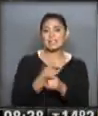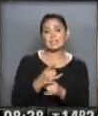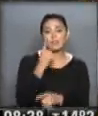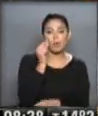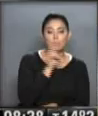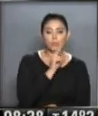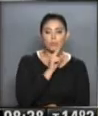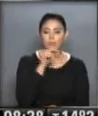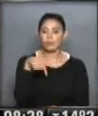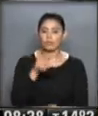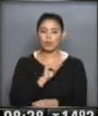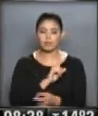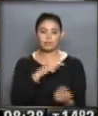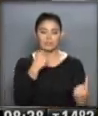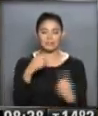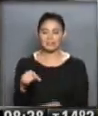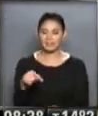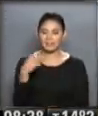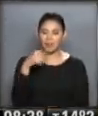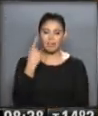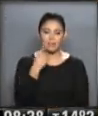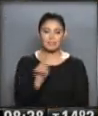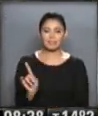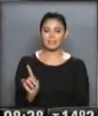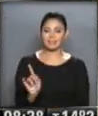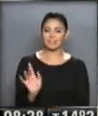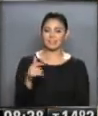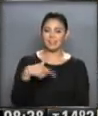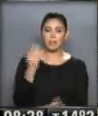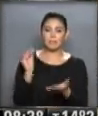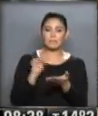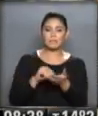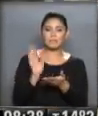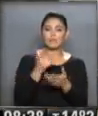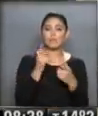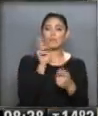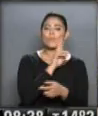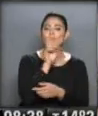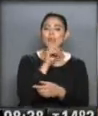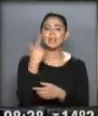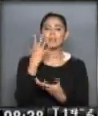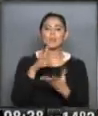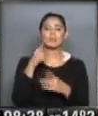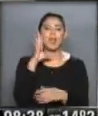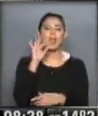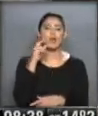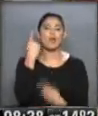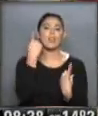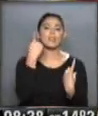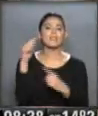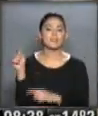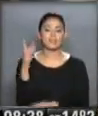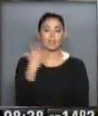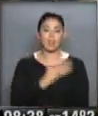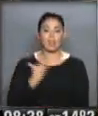mujeres tocando. Pero esto es una característica diferente, ¿no? Que suma algo diferente a esta noche, ¿no? Directora